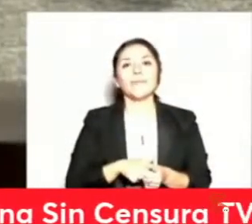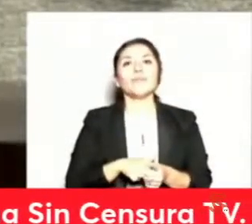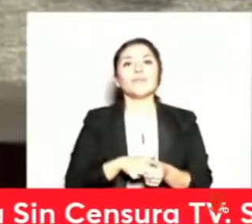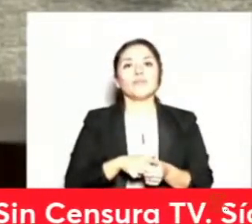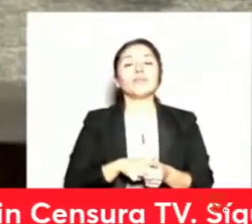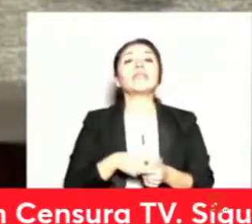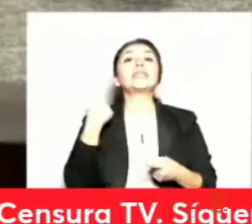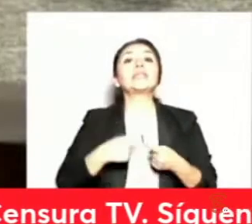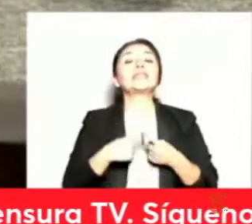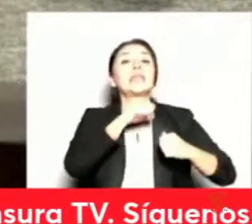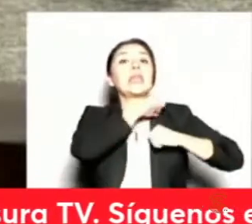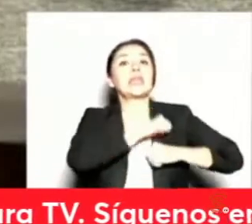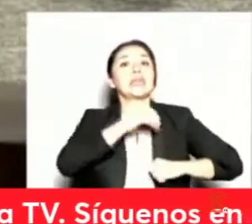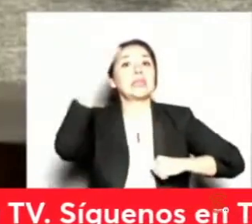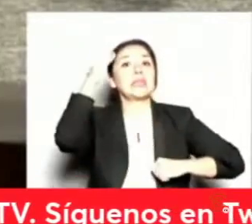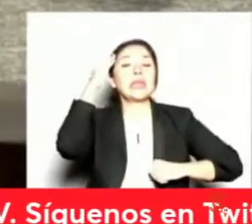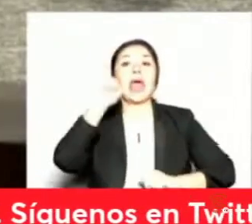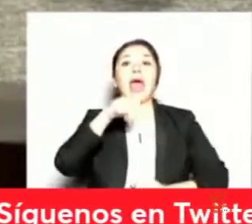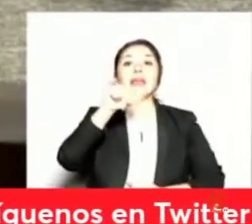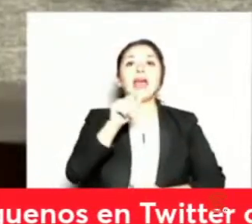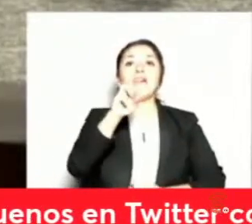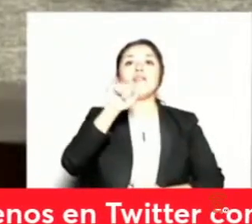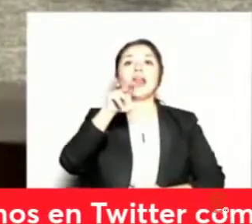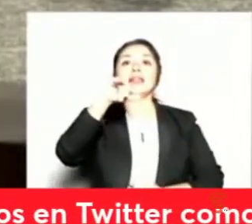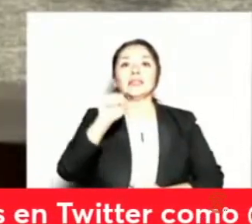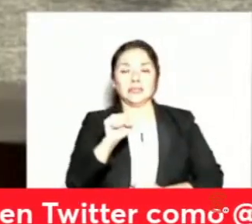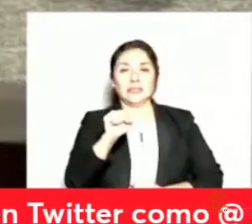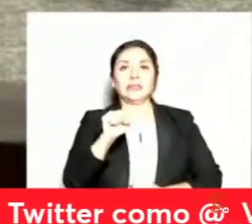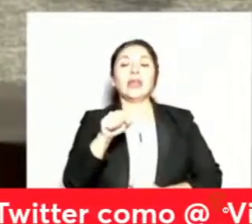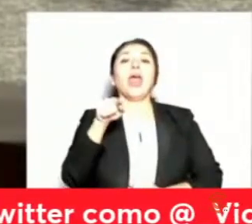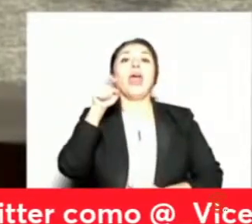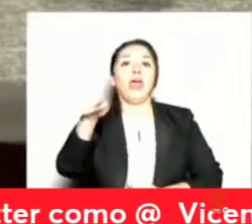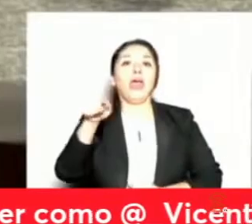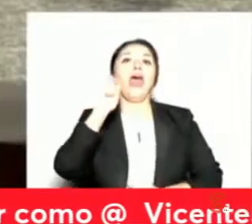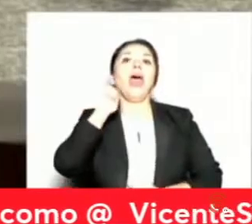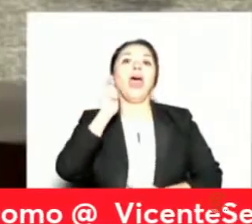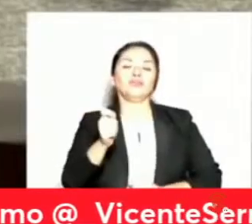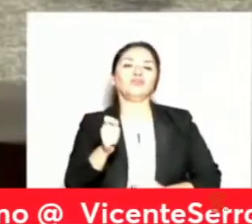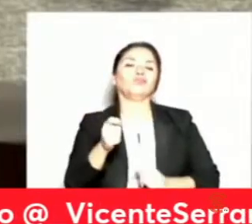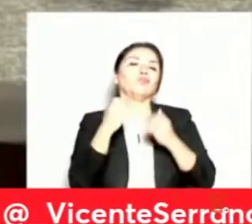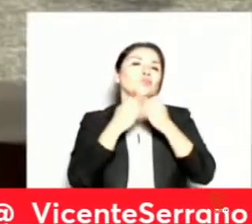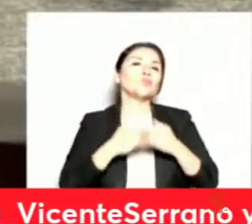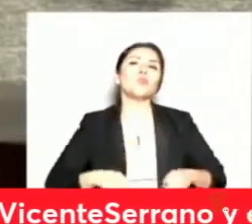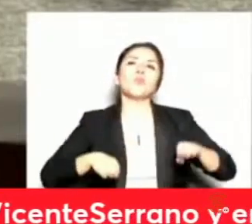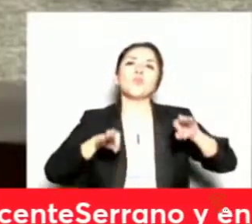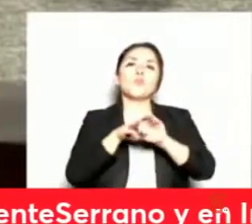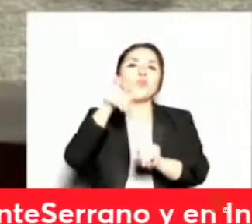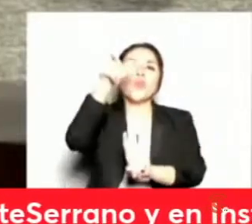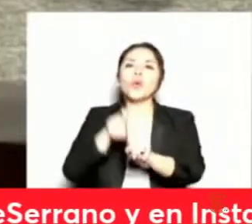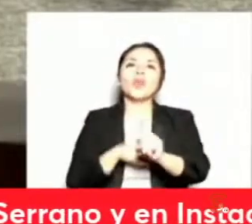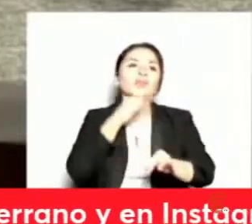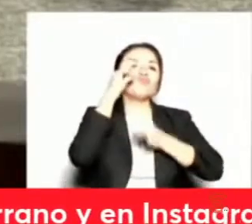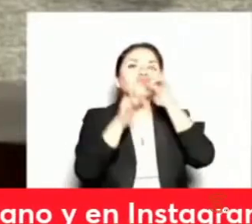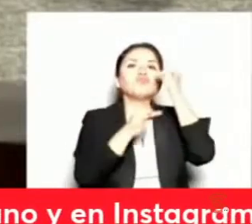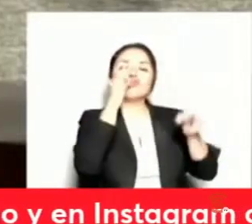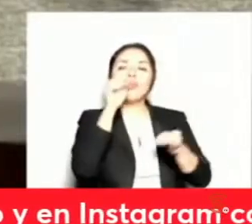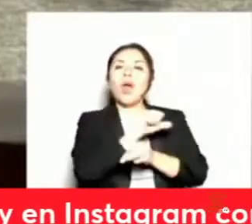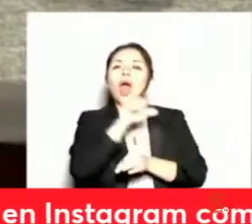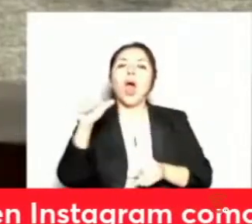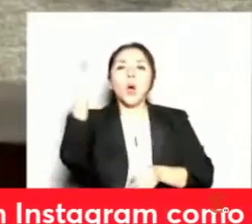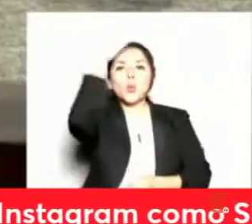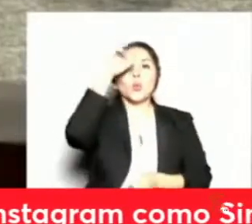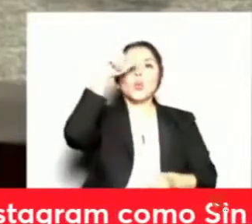Será encabezada por Ana Francis Moore, quien es una destacada promotora